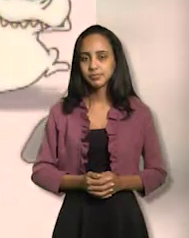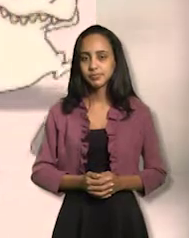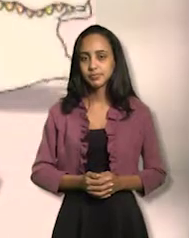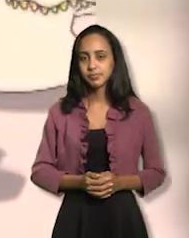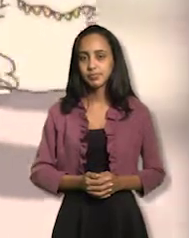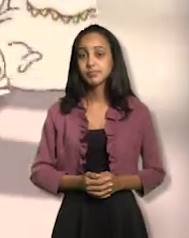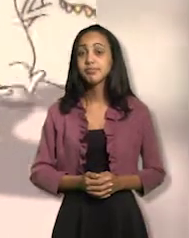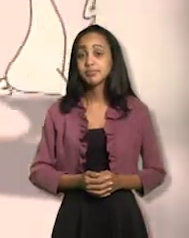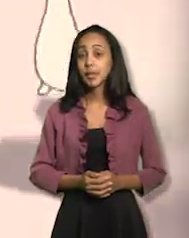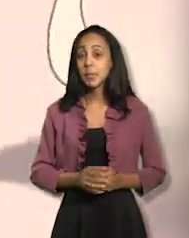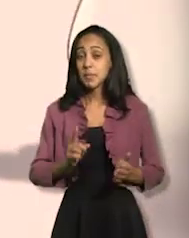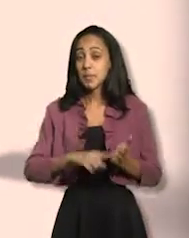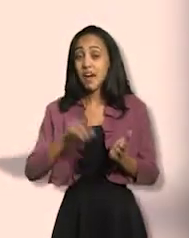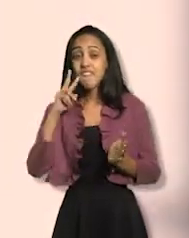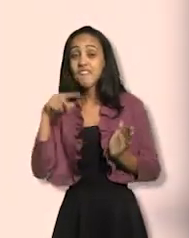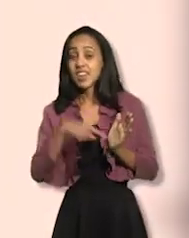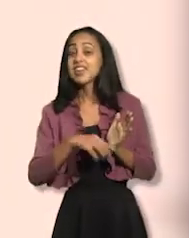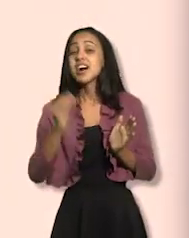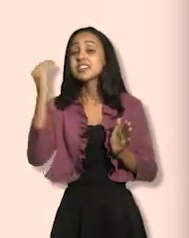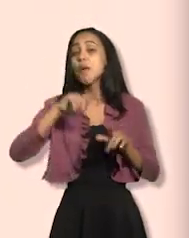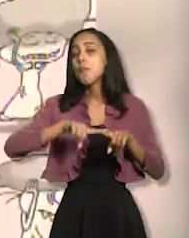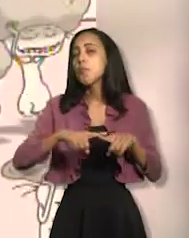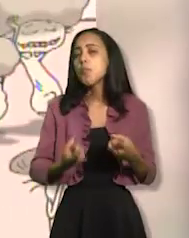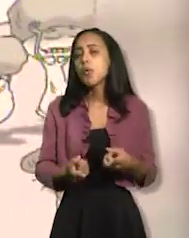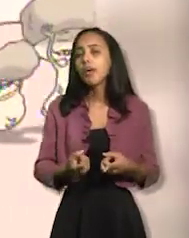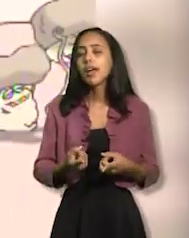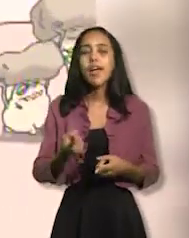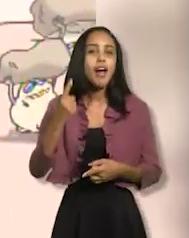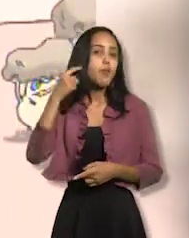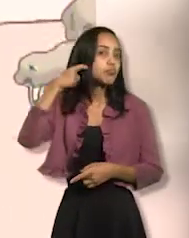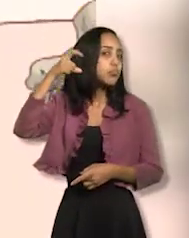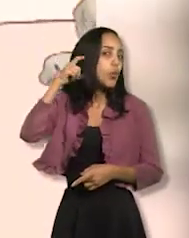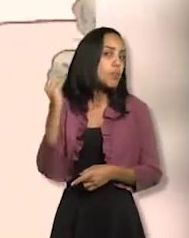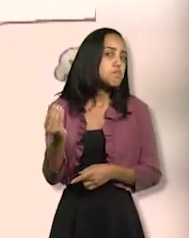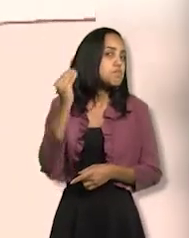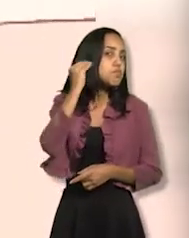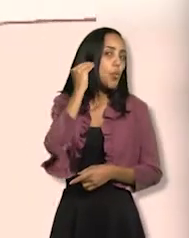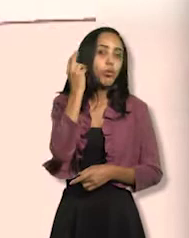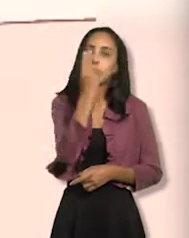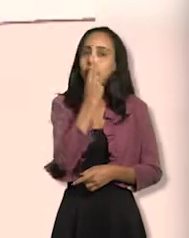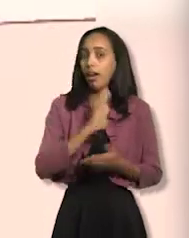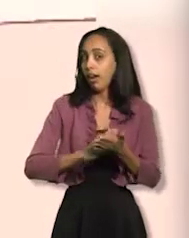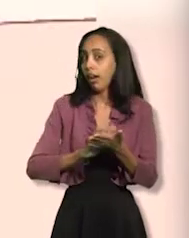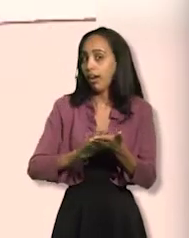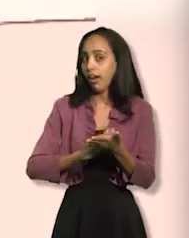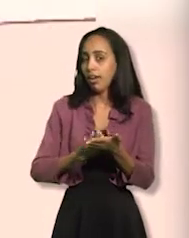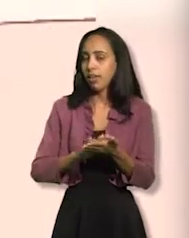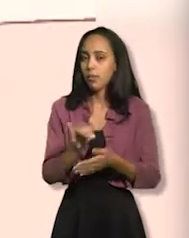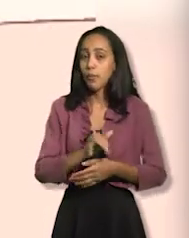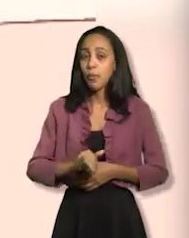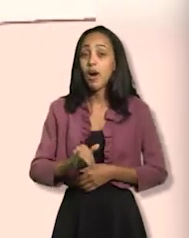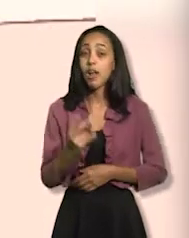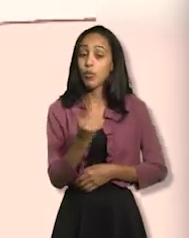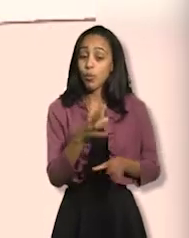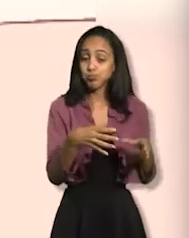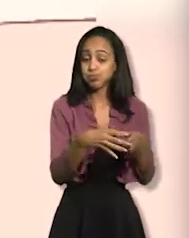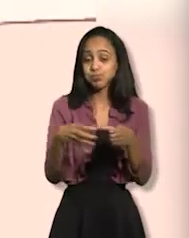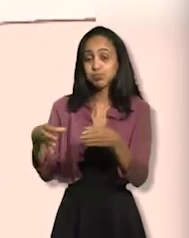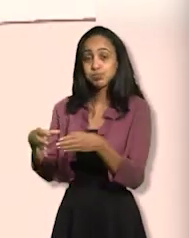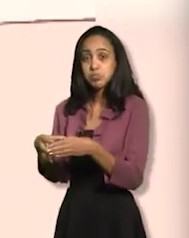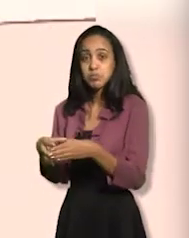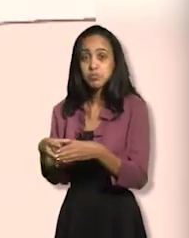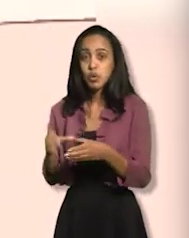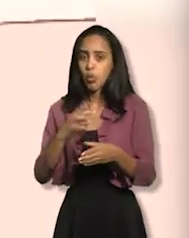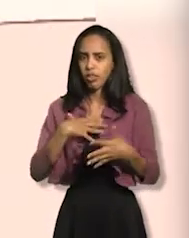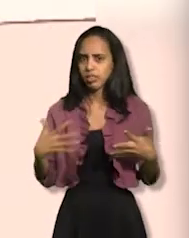Ya se convencerá de por qué no les puse narices ni orejas Como los dientuzos y los come piedras